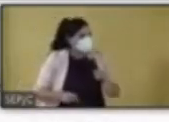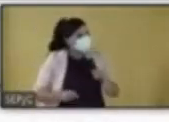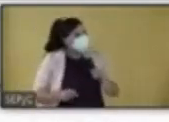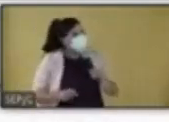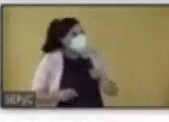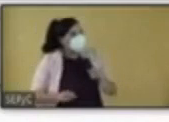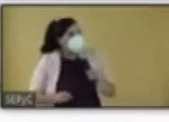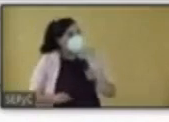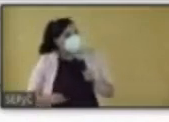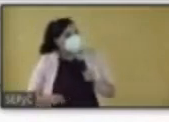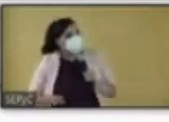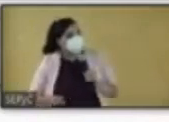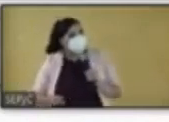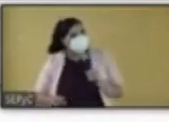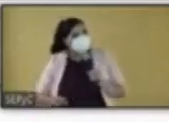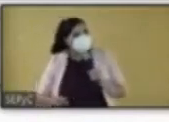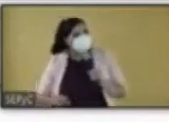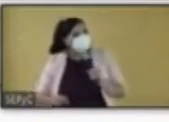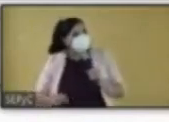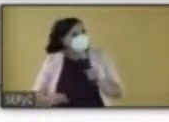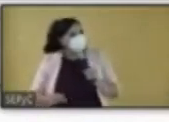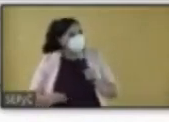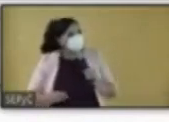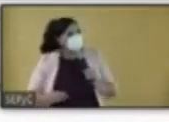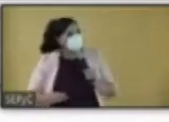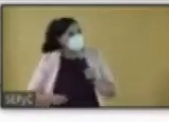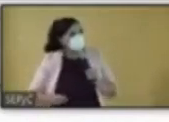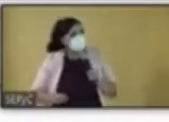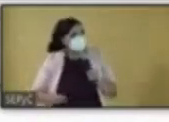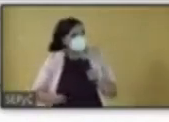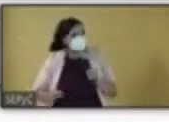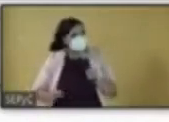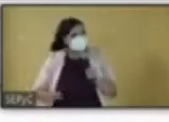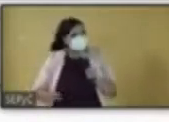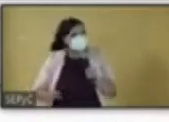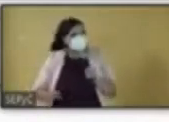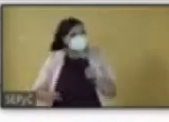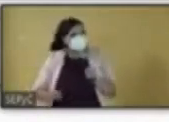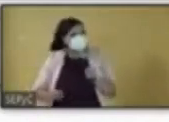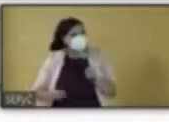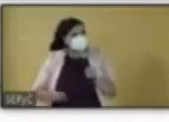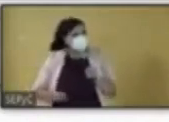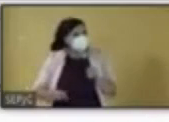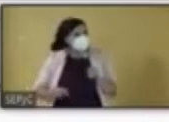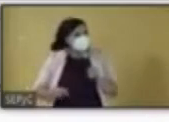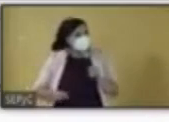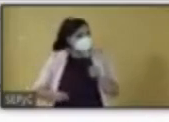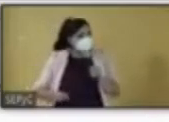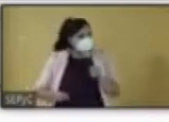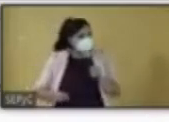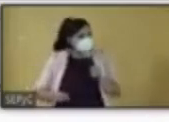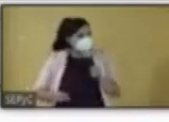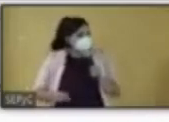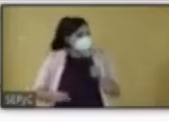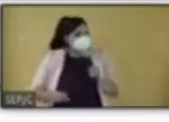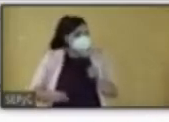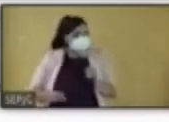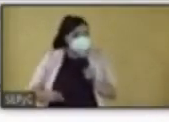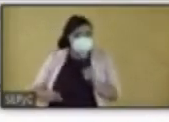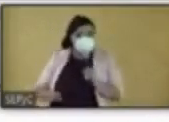Si se dan cuenta, ningún dato de terceros, en este caso de la pareja, es información pública, por lo tanto, toda esta información se